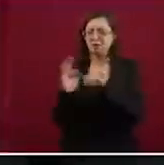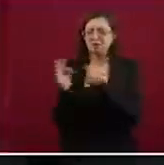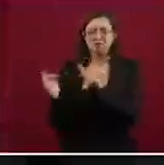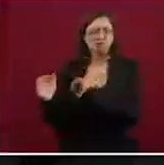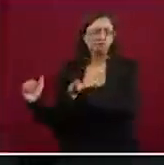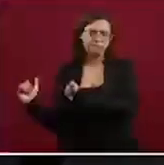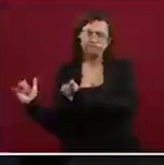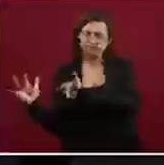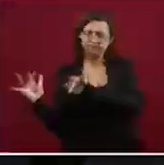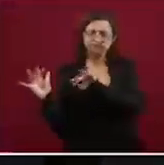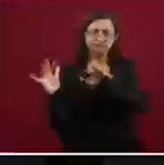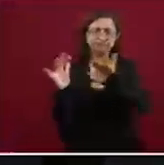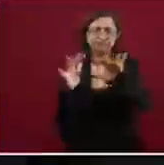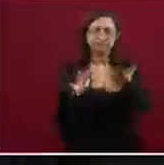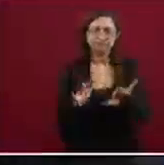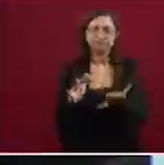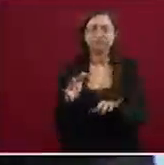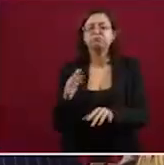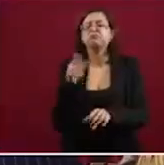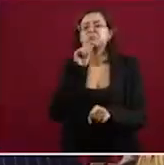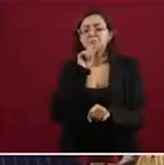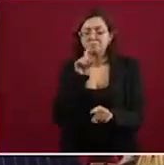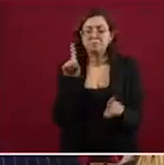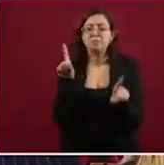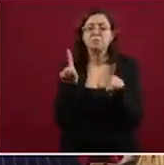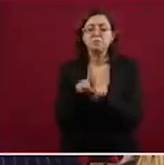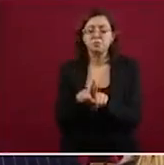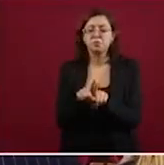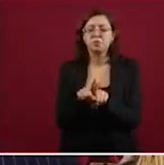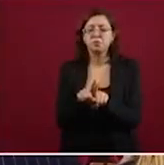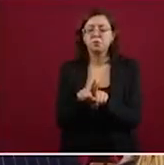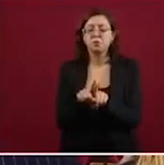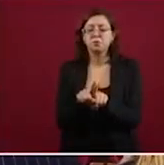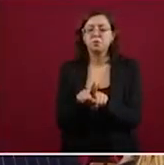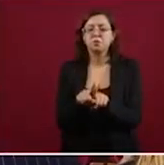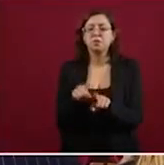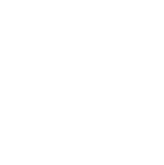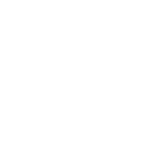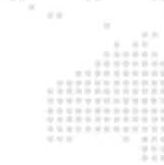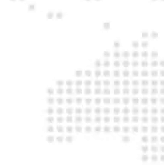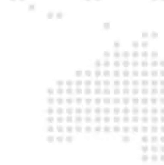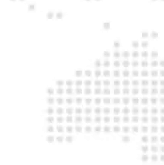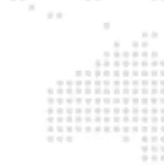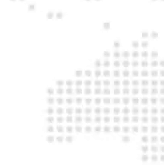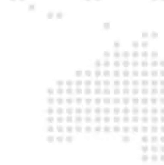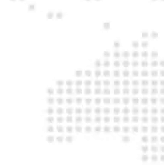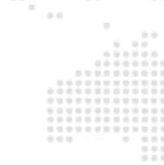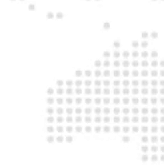rumbo al lugar de los hechos y también rumbo a Bavispe.